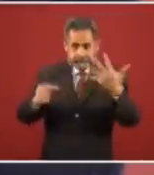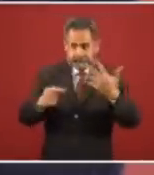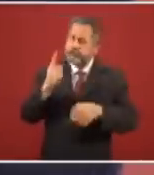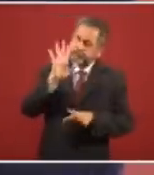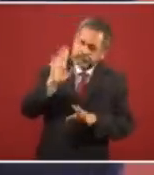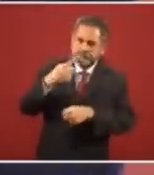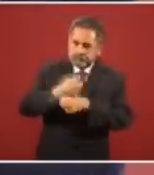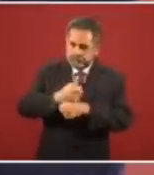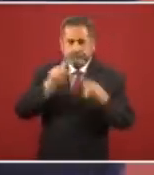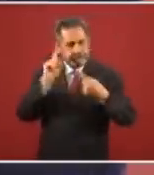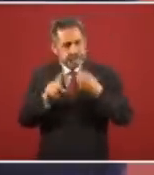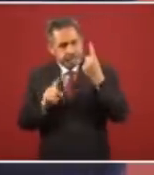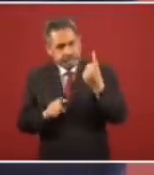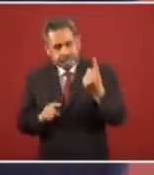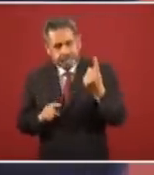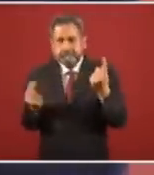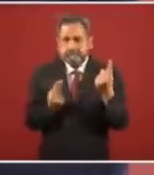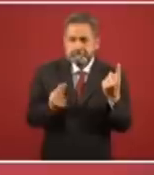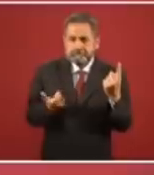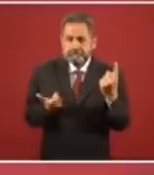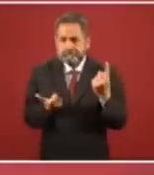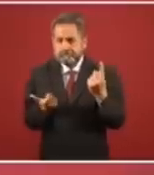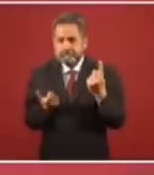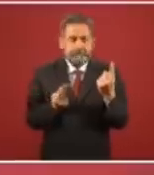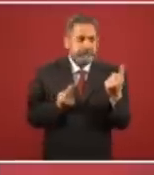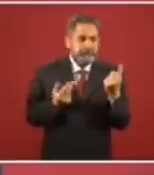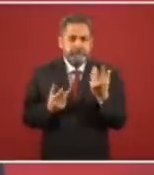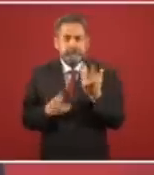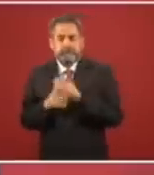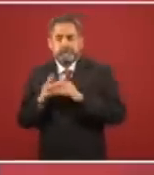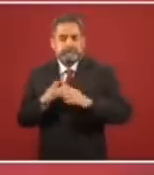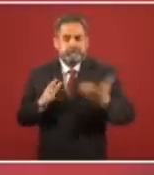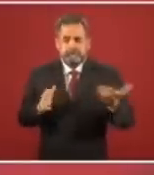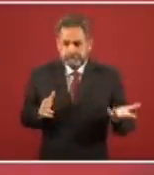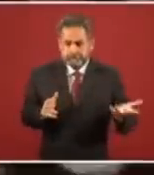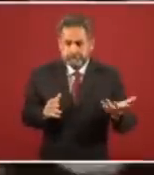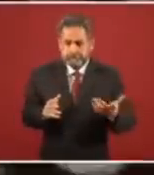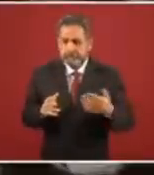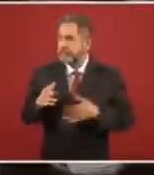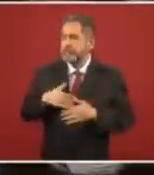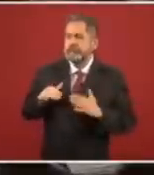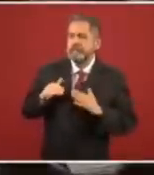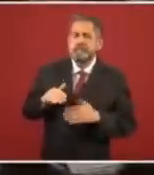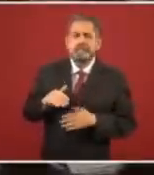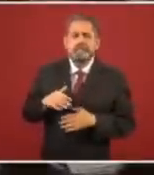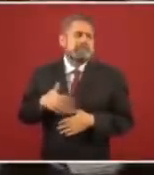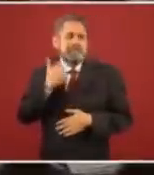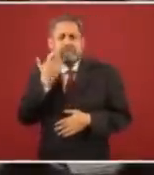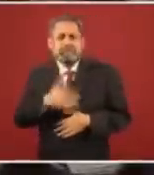la principal es la necesidad. Nadie se va de su pueblo por